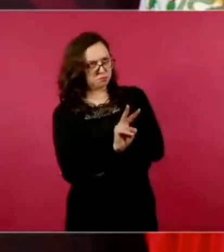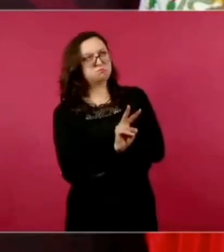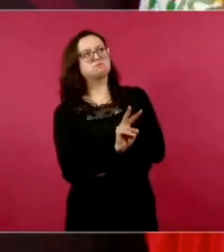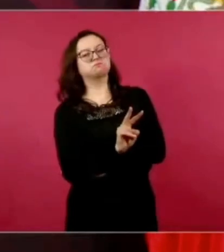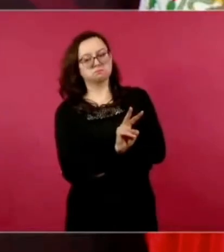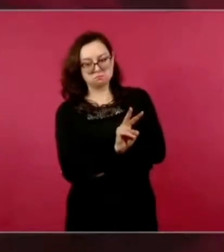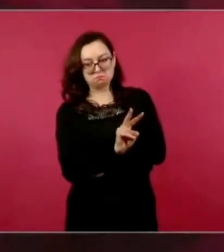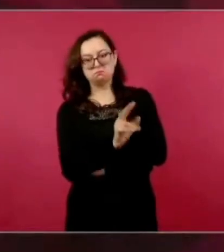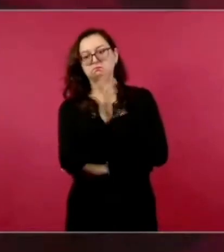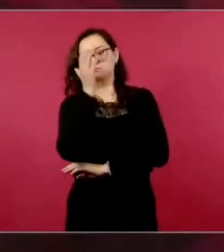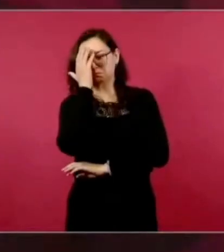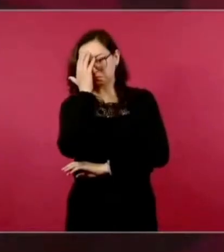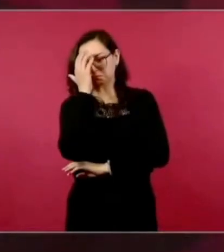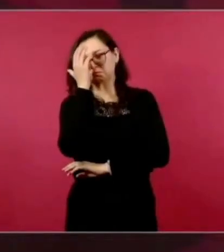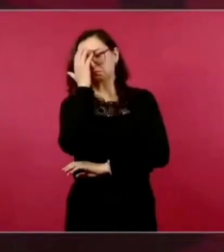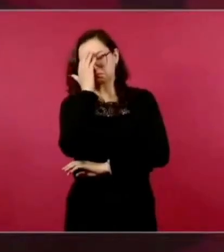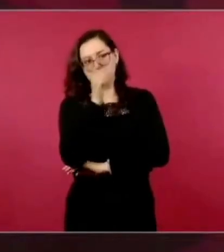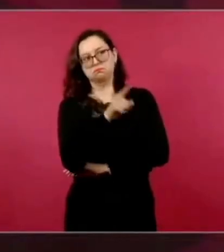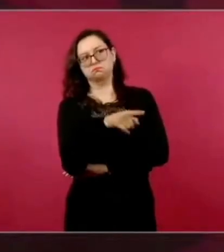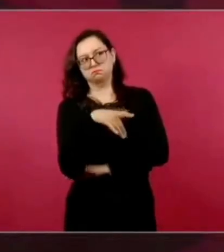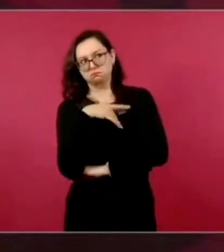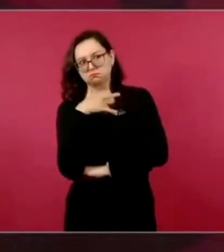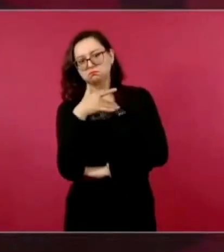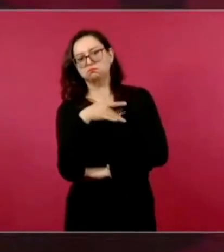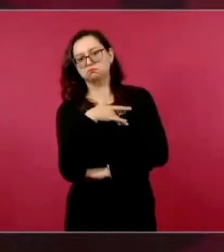Y ya la gente va a decir,